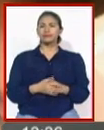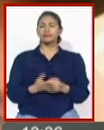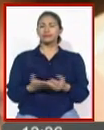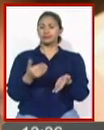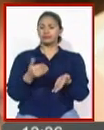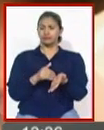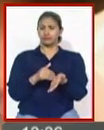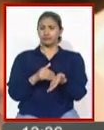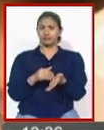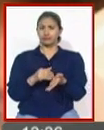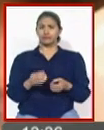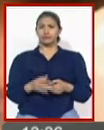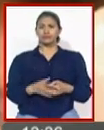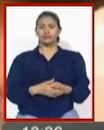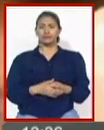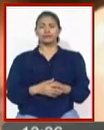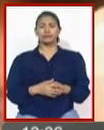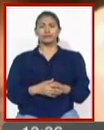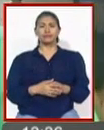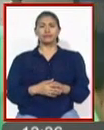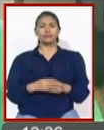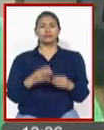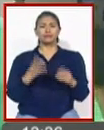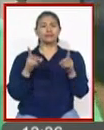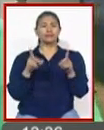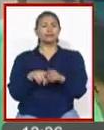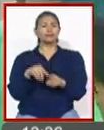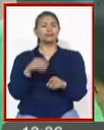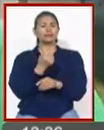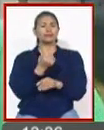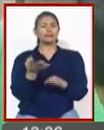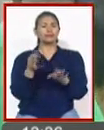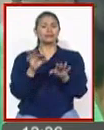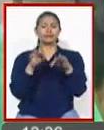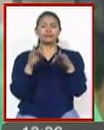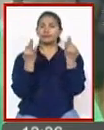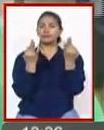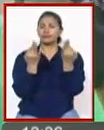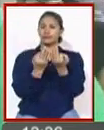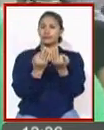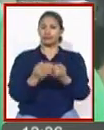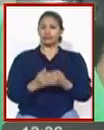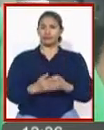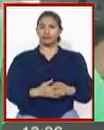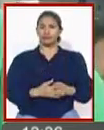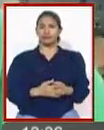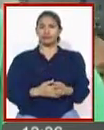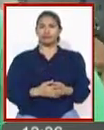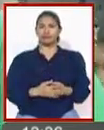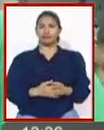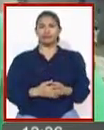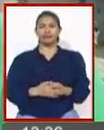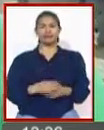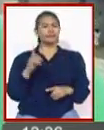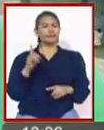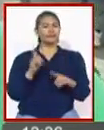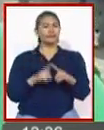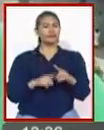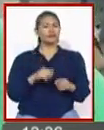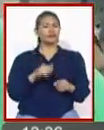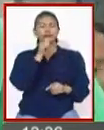vez esta atrocidad a mi hermano o a alguien de mi familia. No creo poder